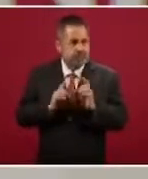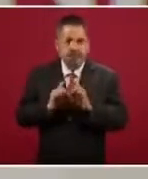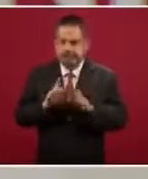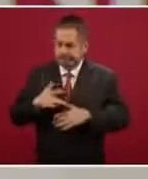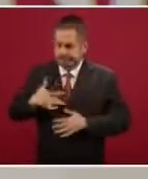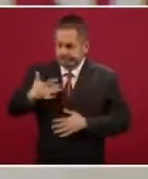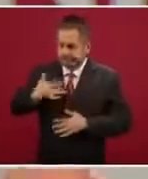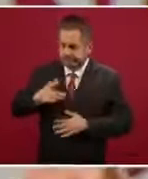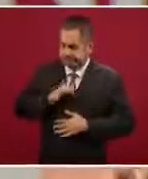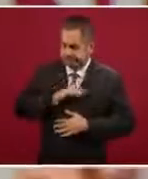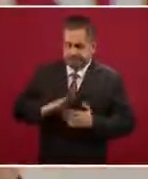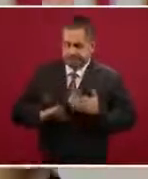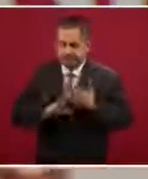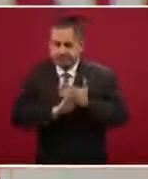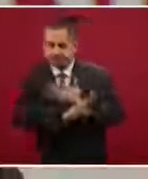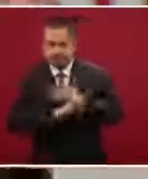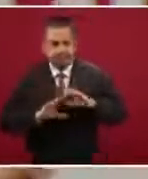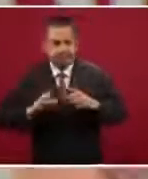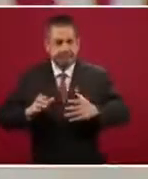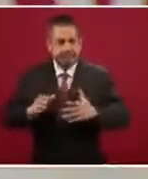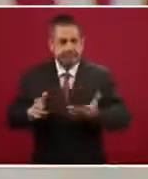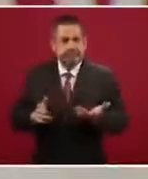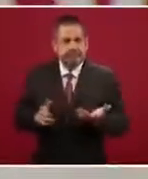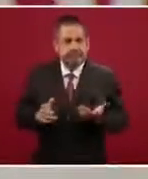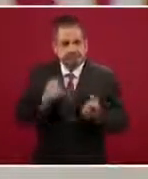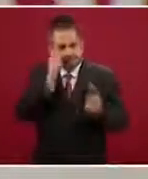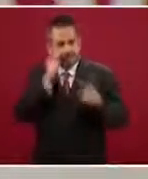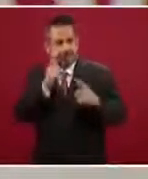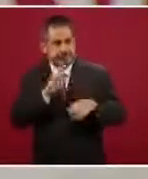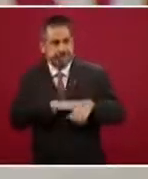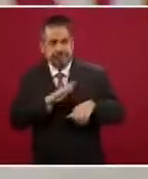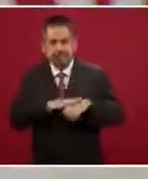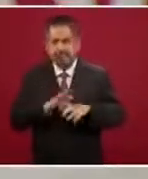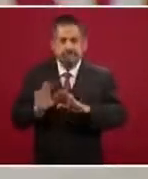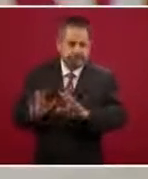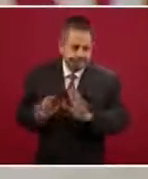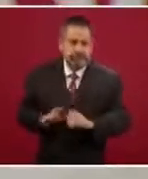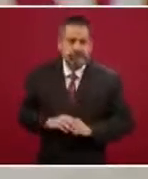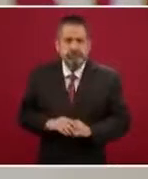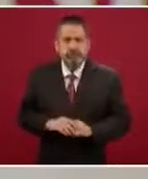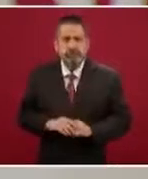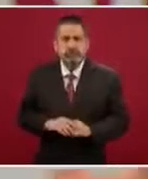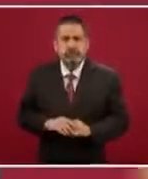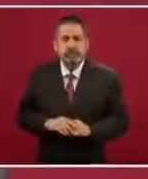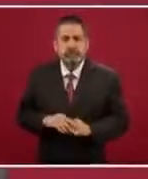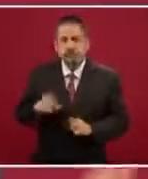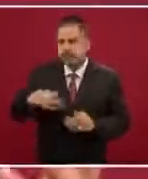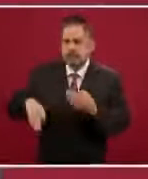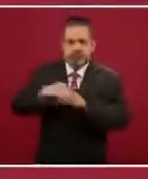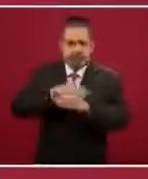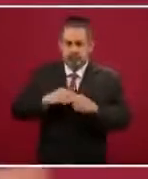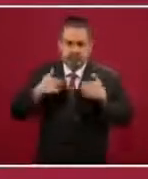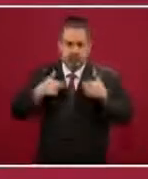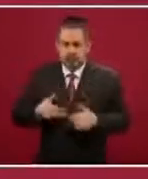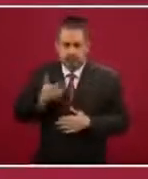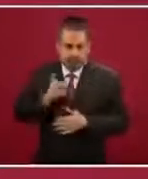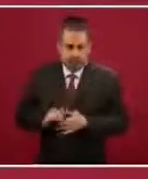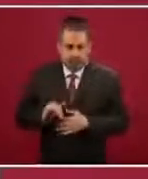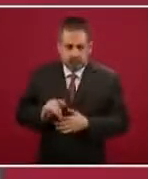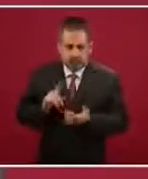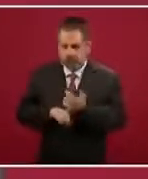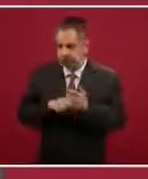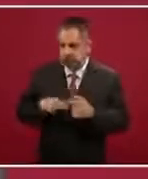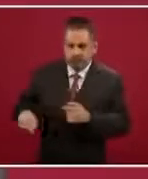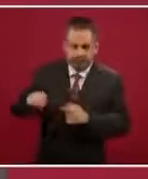sentir, para tener estados de alerta ante la adversidad. Todos los seres humanos así estamos, y